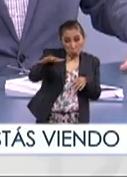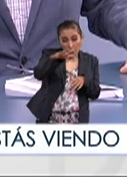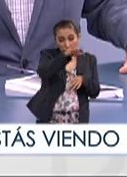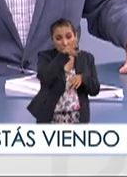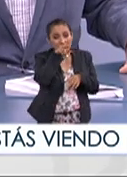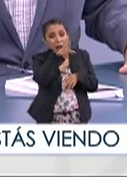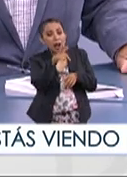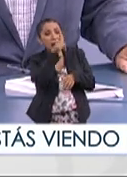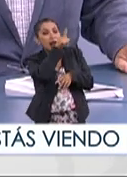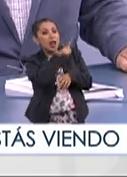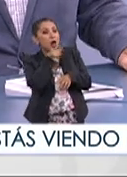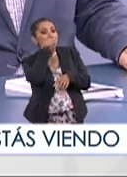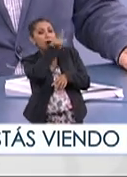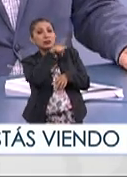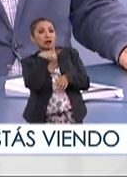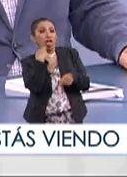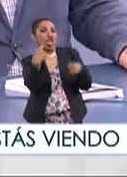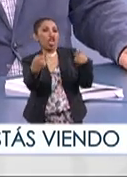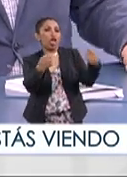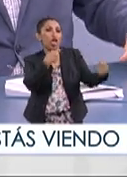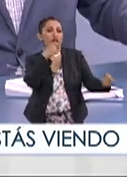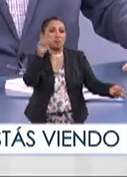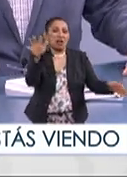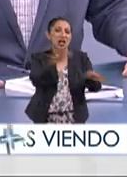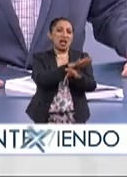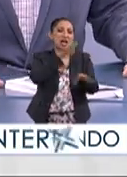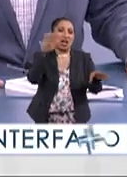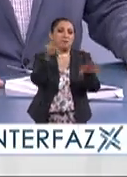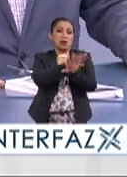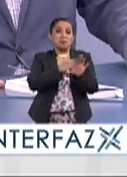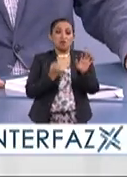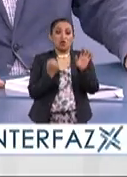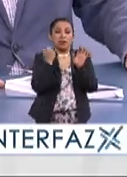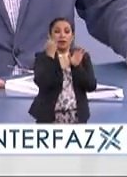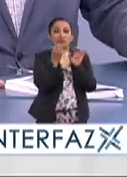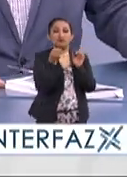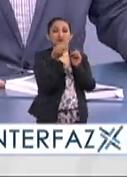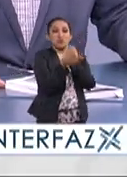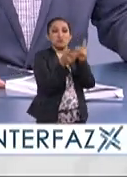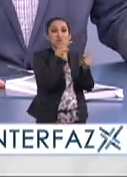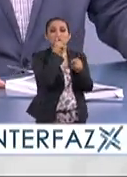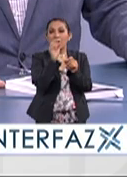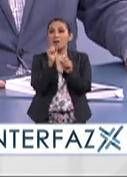donde el lenguaje está tan manipulado, ¿no? Desde el poder, desde la